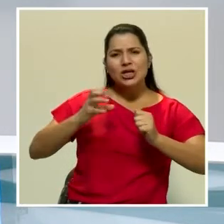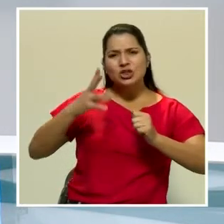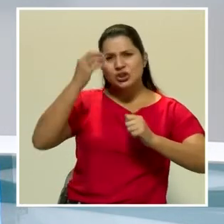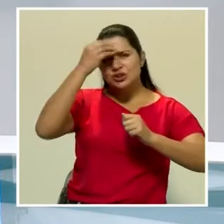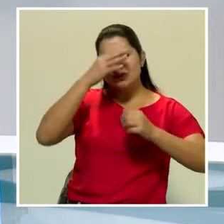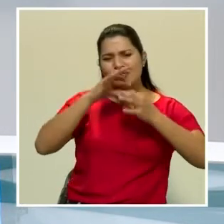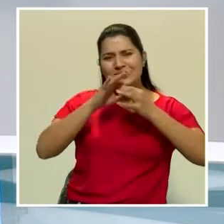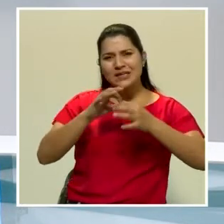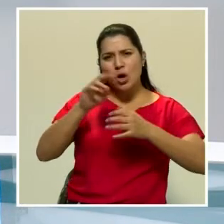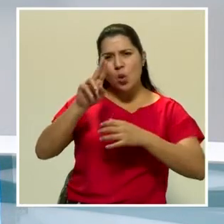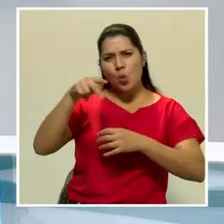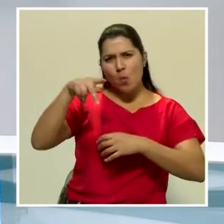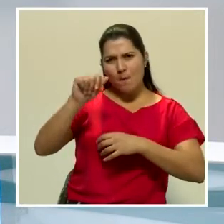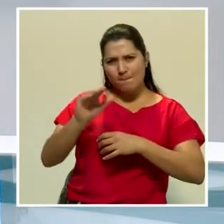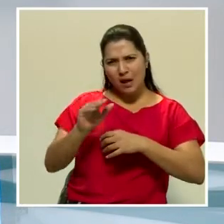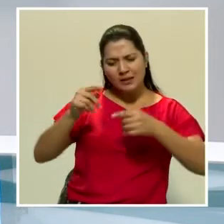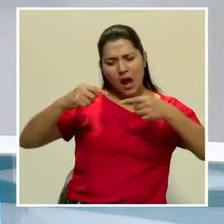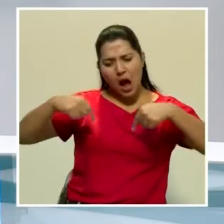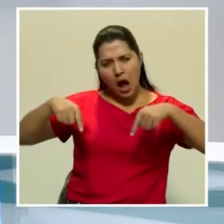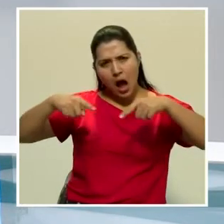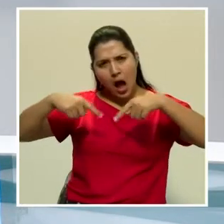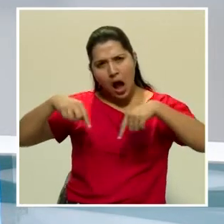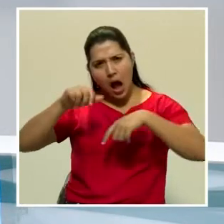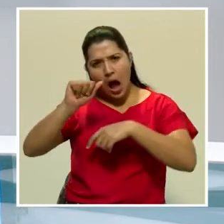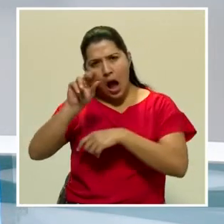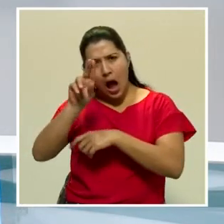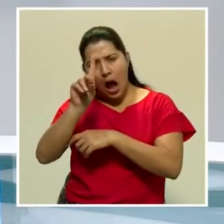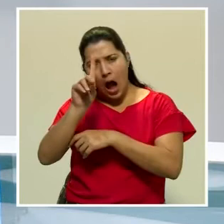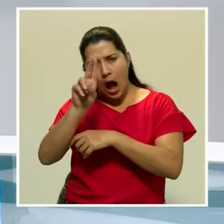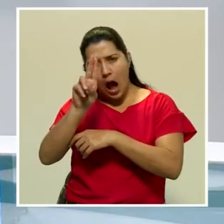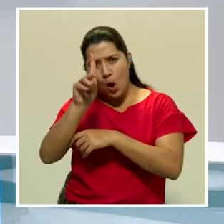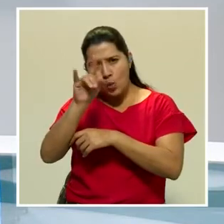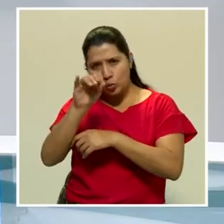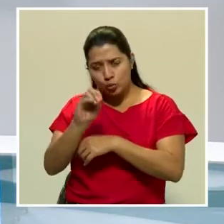UPAD. Sobre este y otros temas nos informa